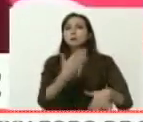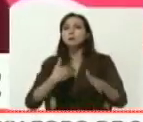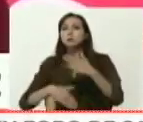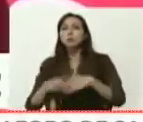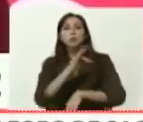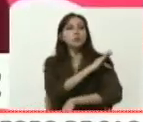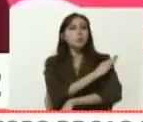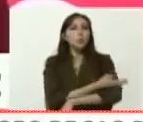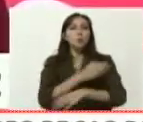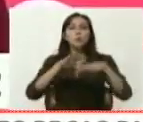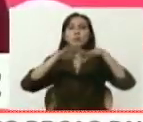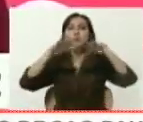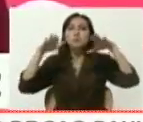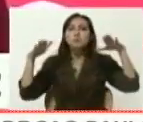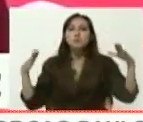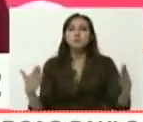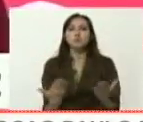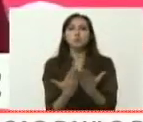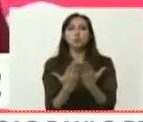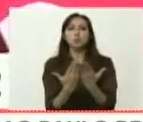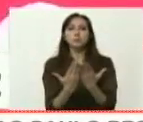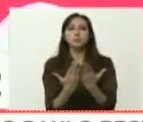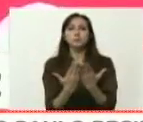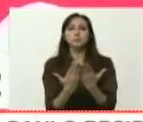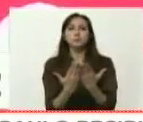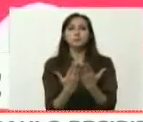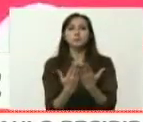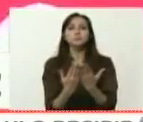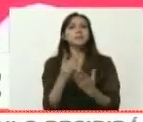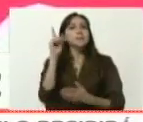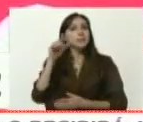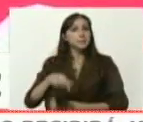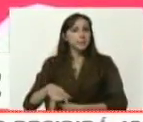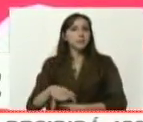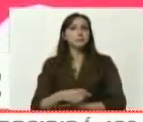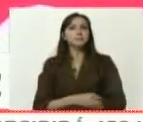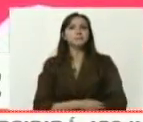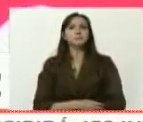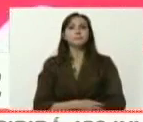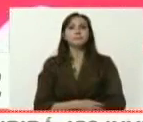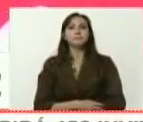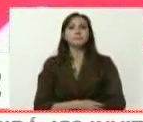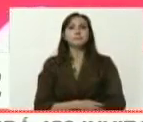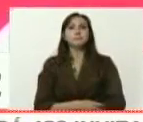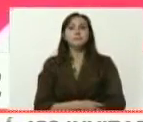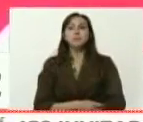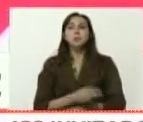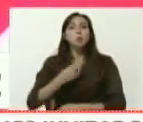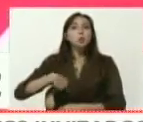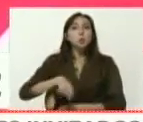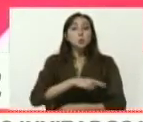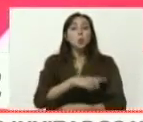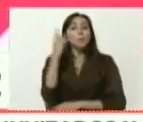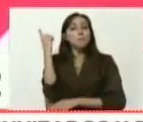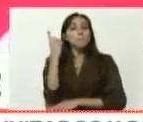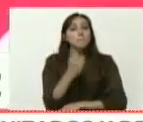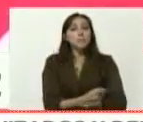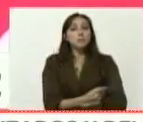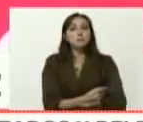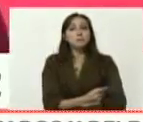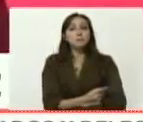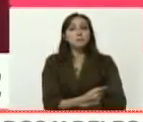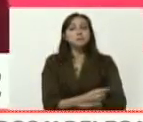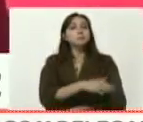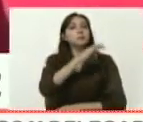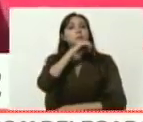mundo. Y seguramente estaremos mandando al basurero de la